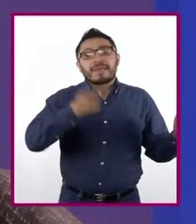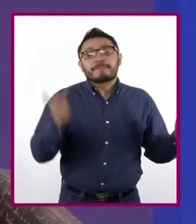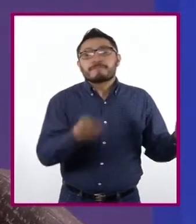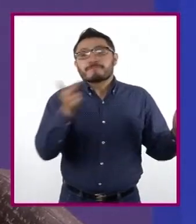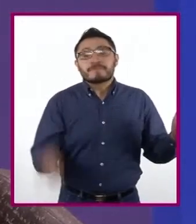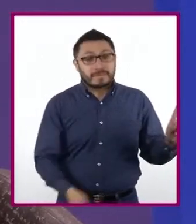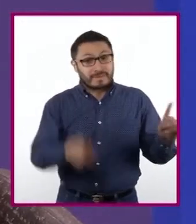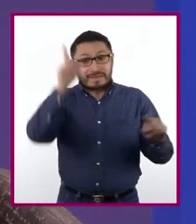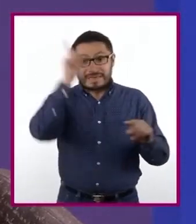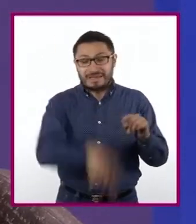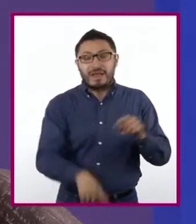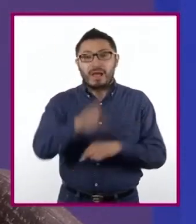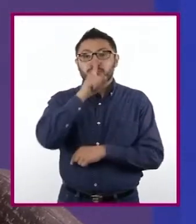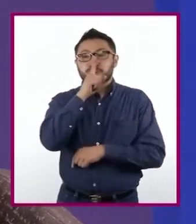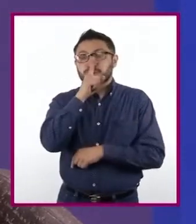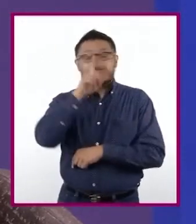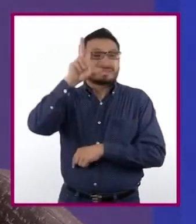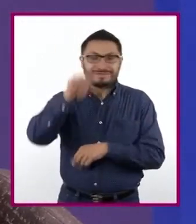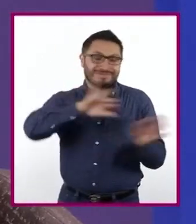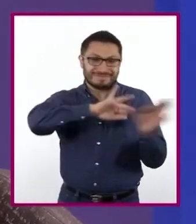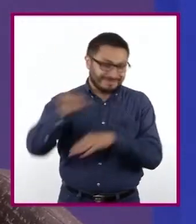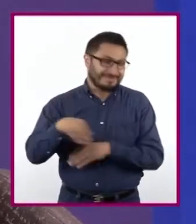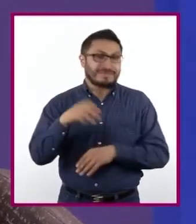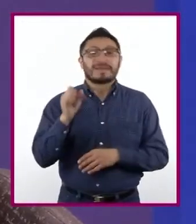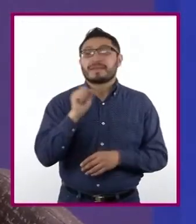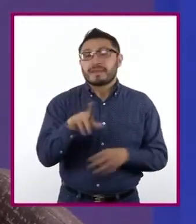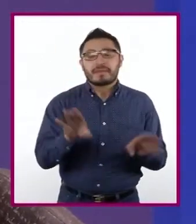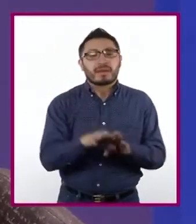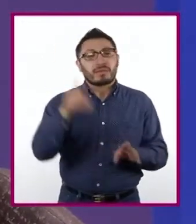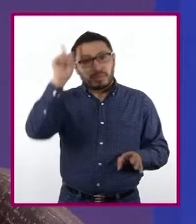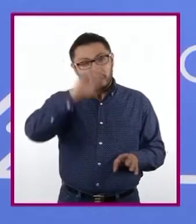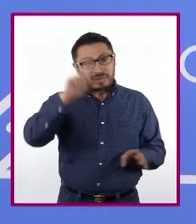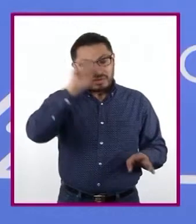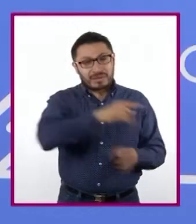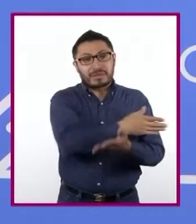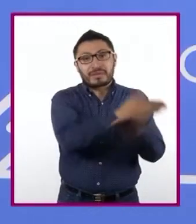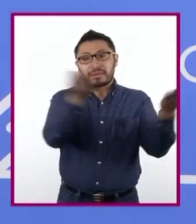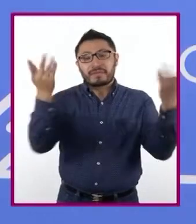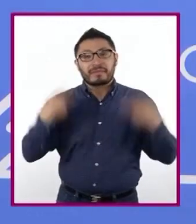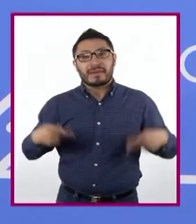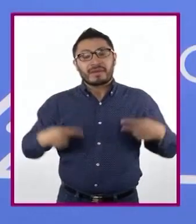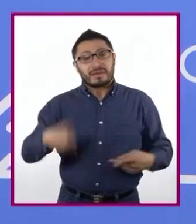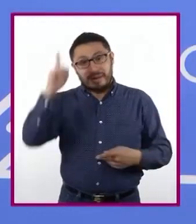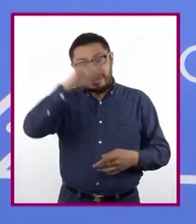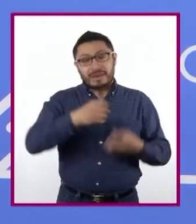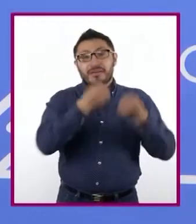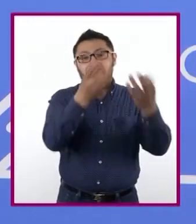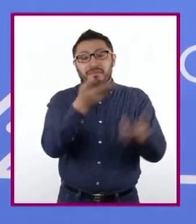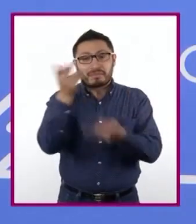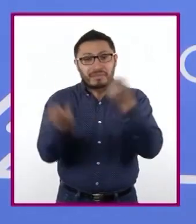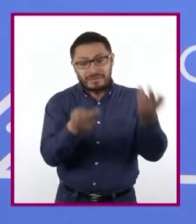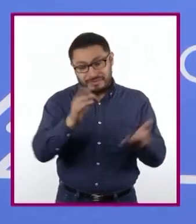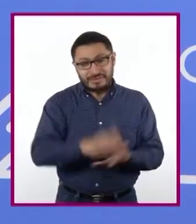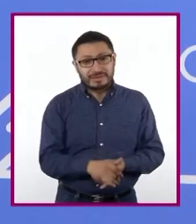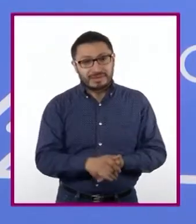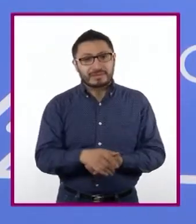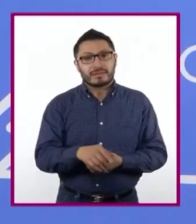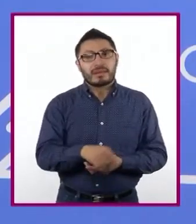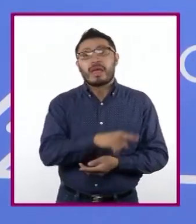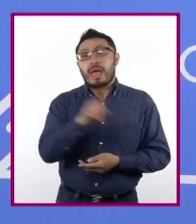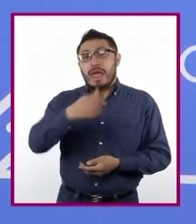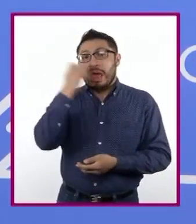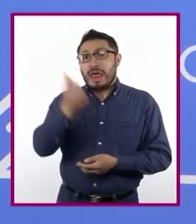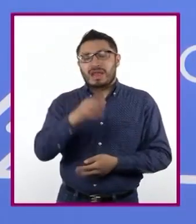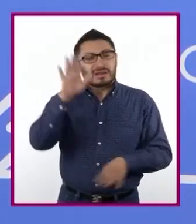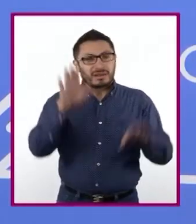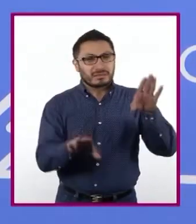silencio. También puede sugerir preguntas al público. Para los estudiantes no siempre es